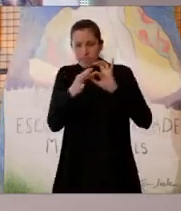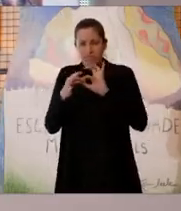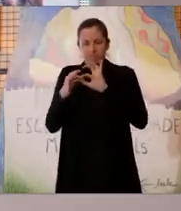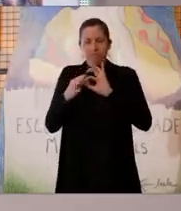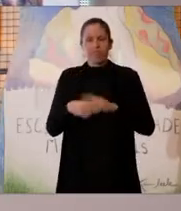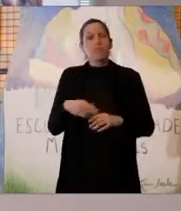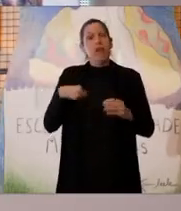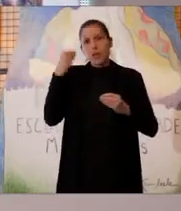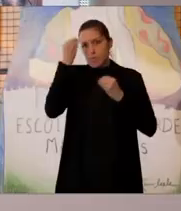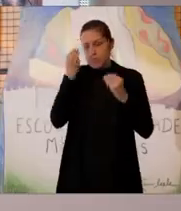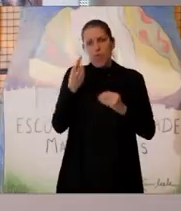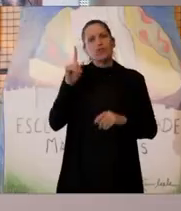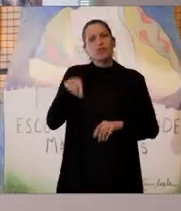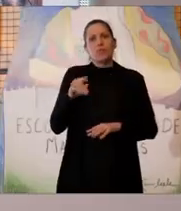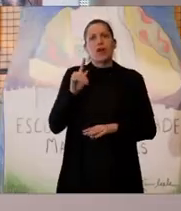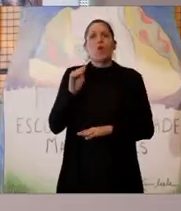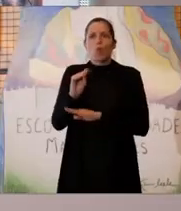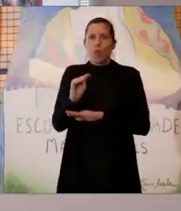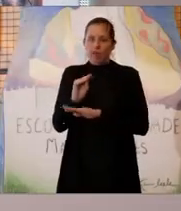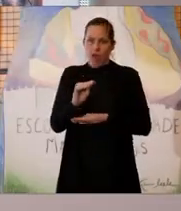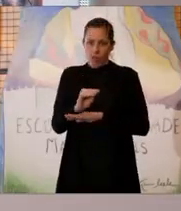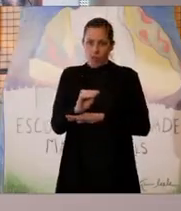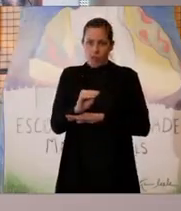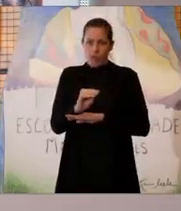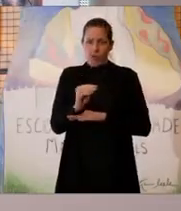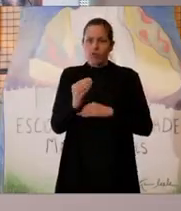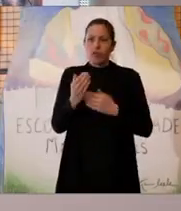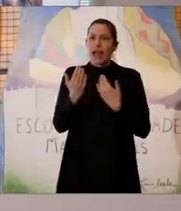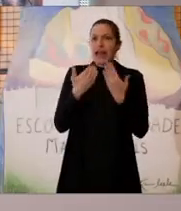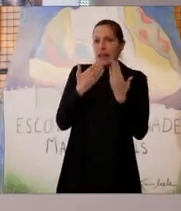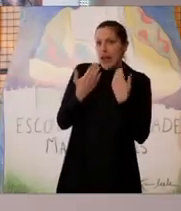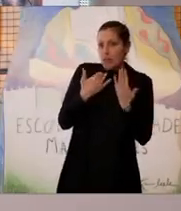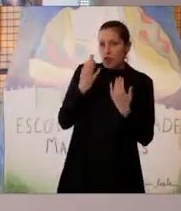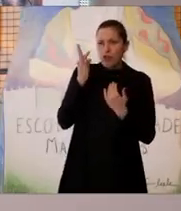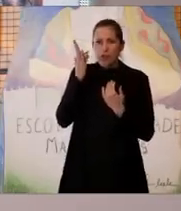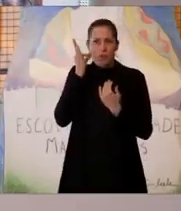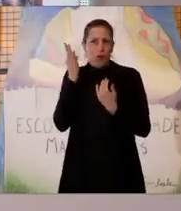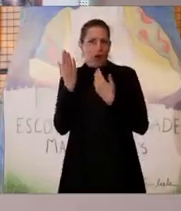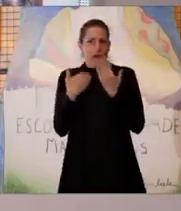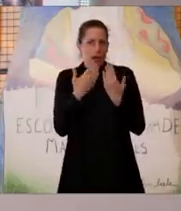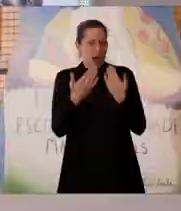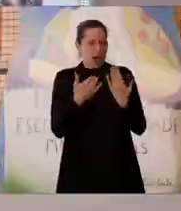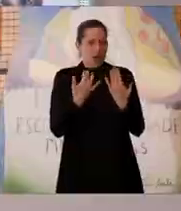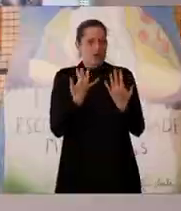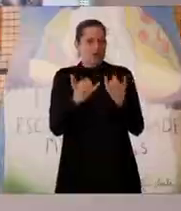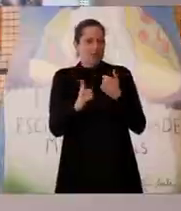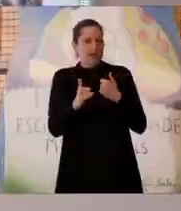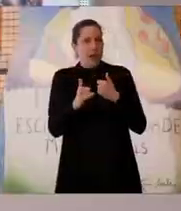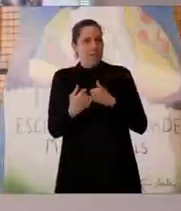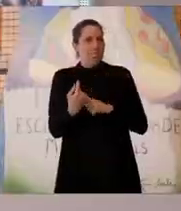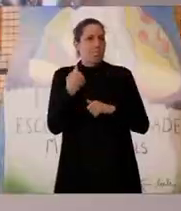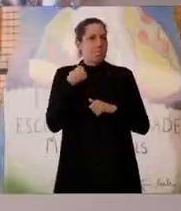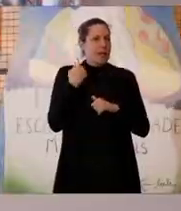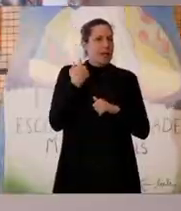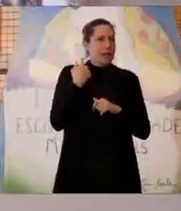con la romantización de las relaciones entre mujeres porque despolitiza nuestras ideas políticas no somos